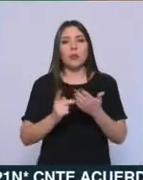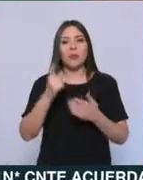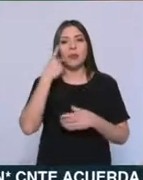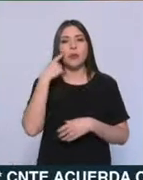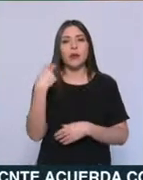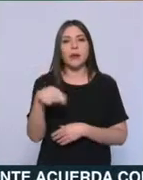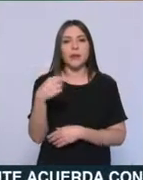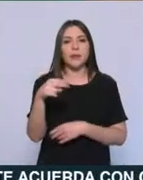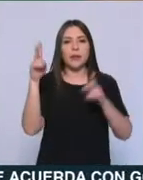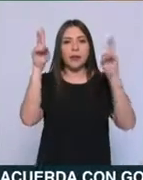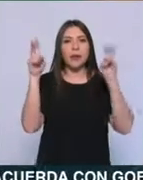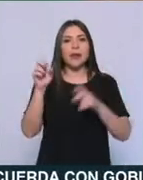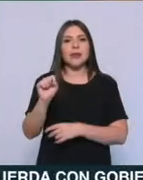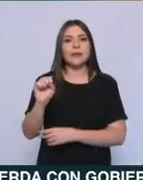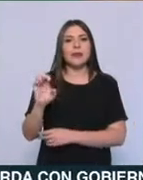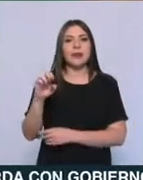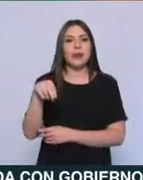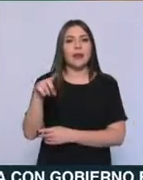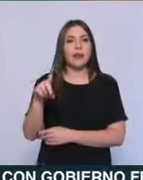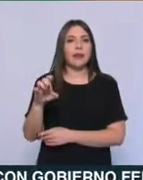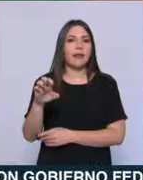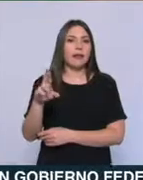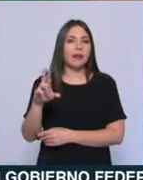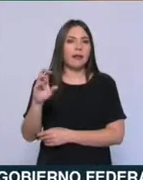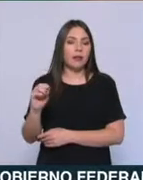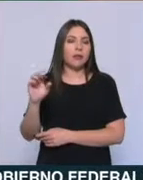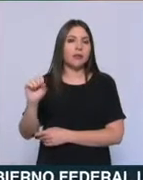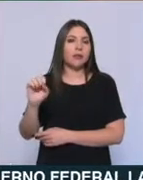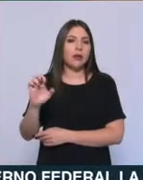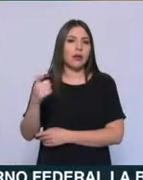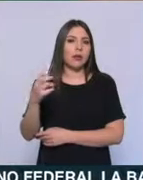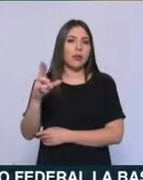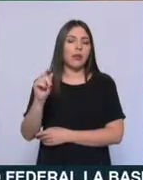las universidades públicas, principalmente el Politécnico, la UNAM,